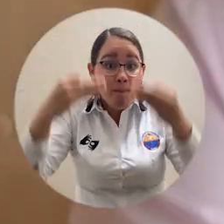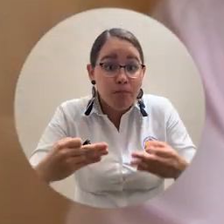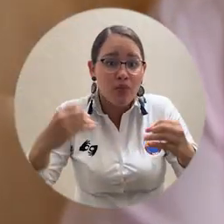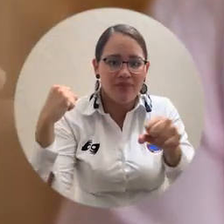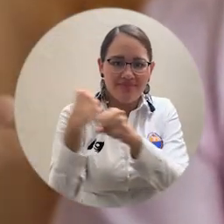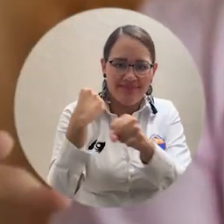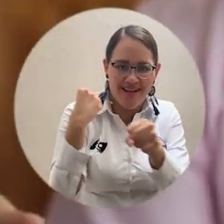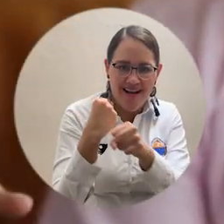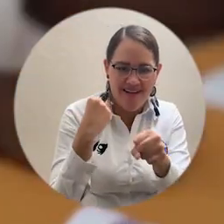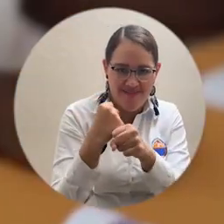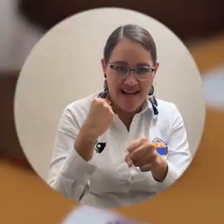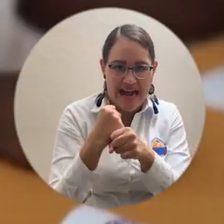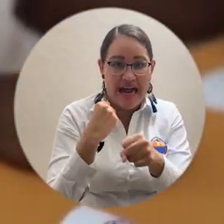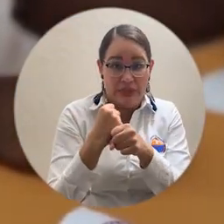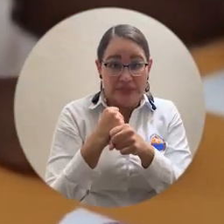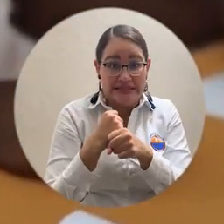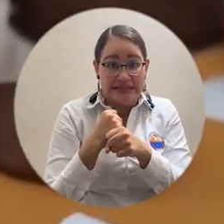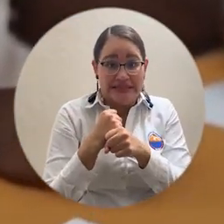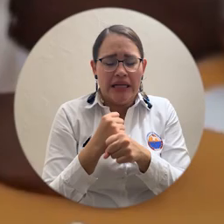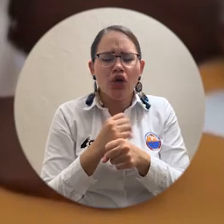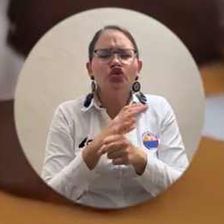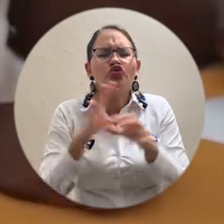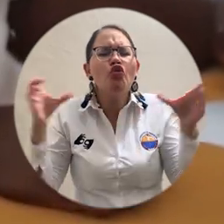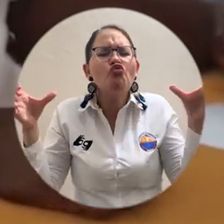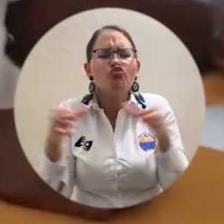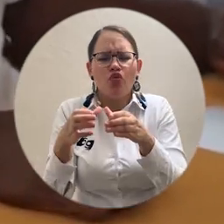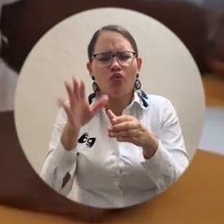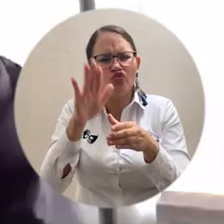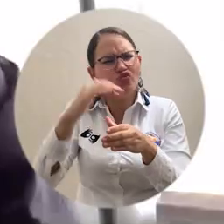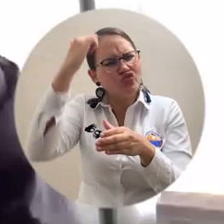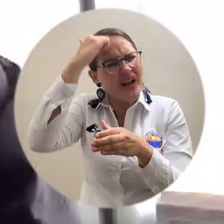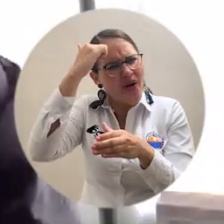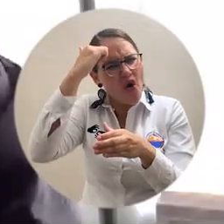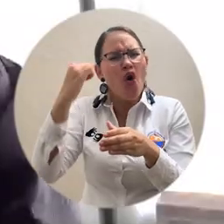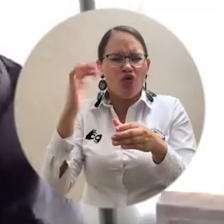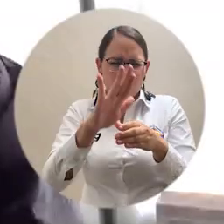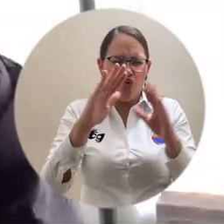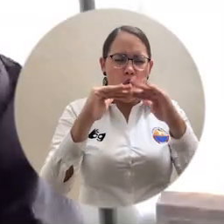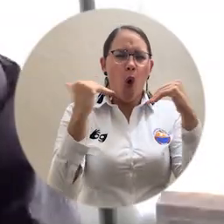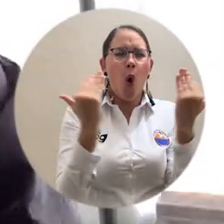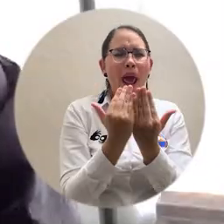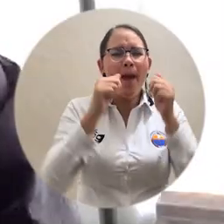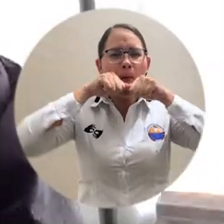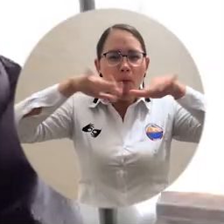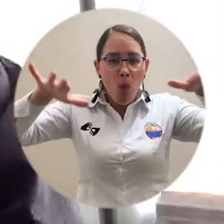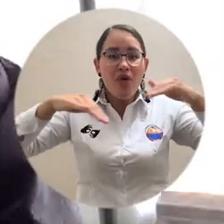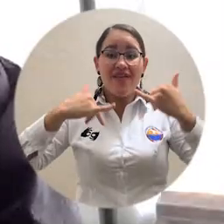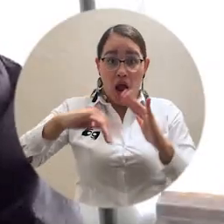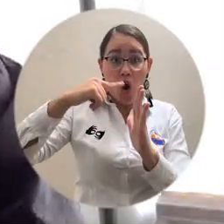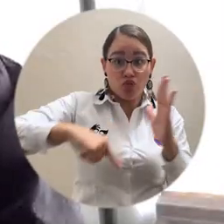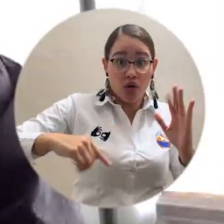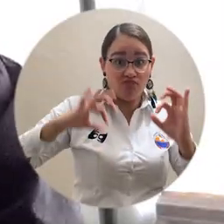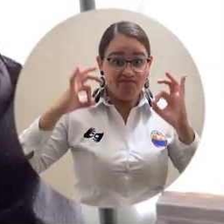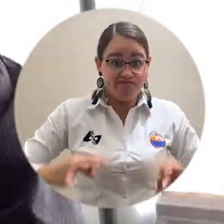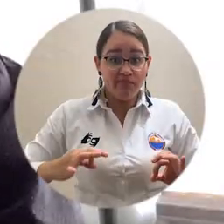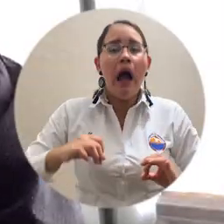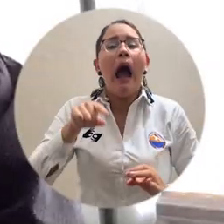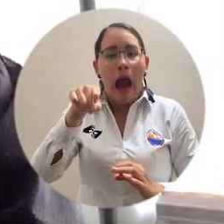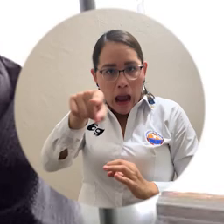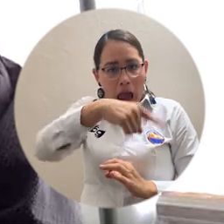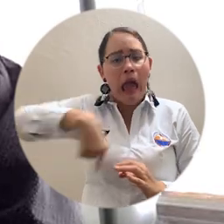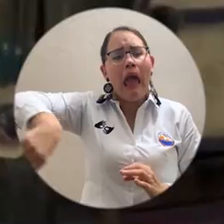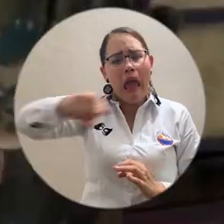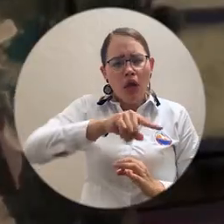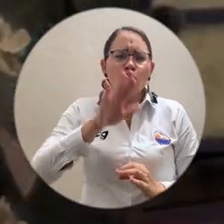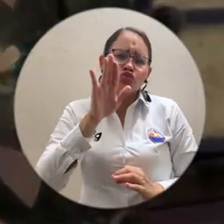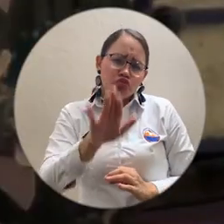están nombrados en colegios públicos estatales, que manejen cualquier nivel de básica o media, sean docentes